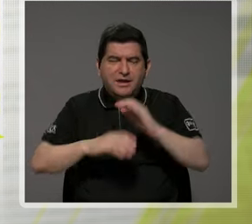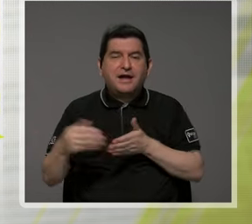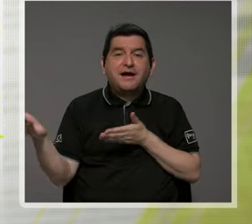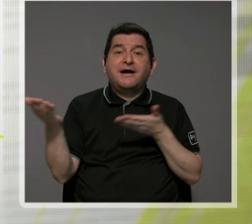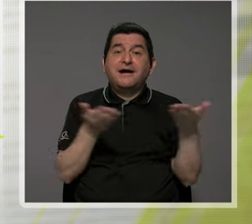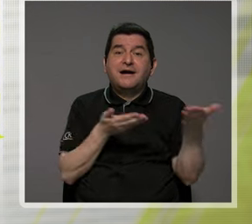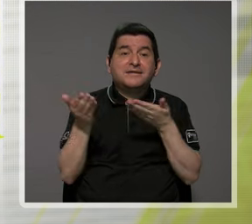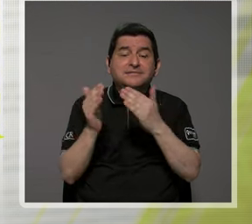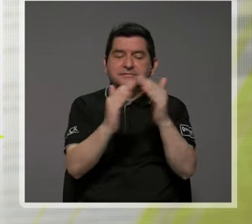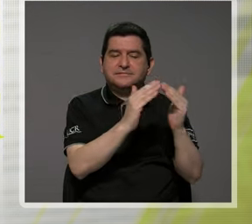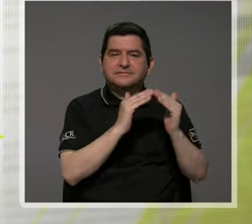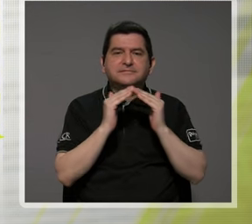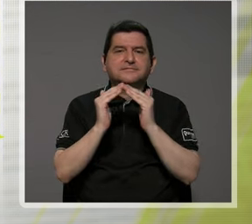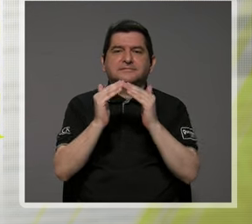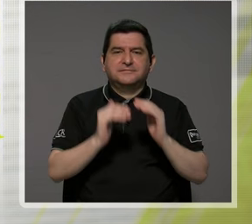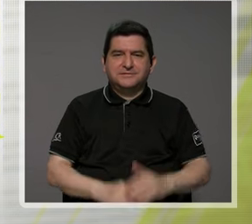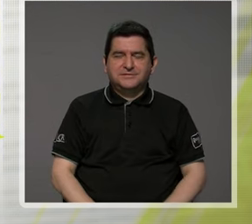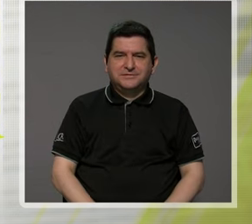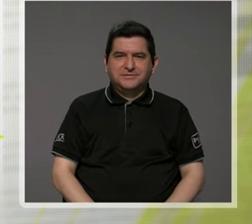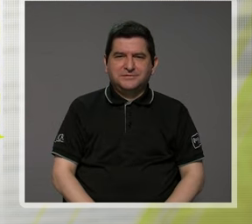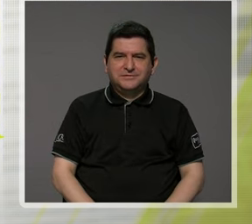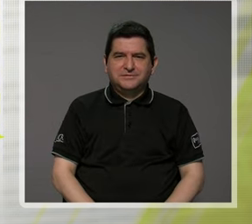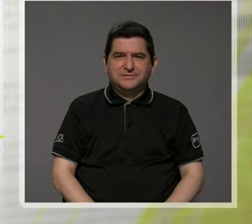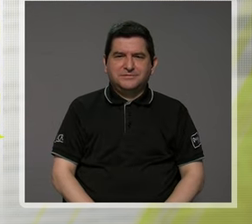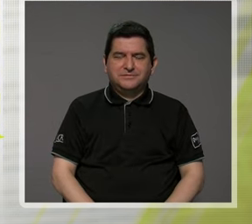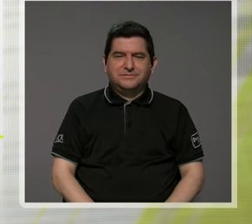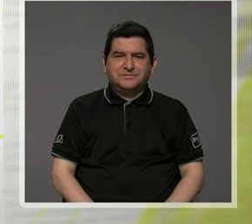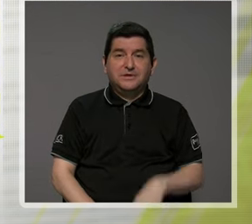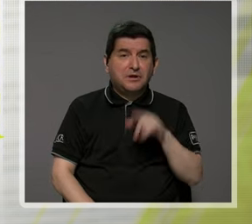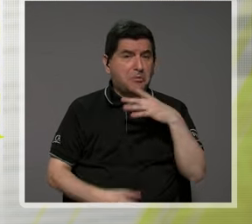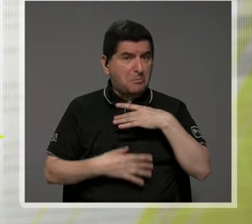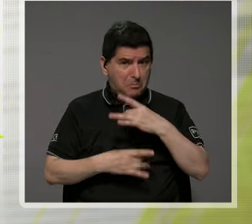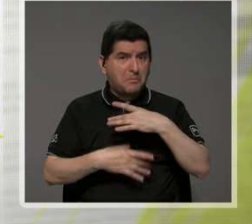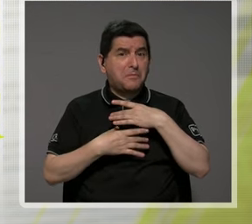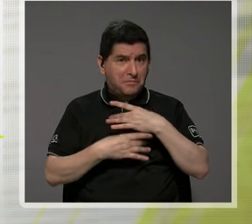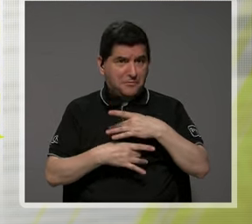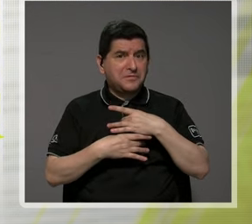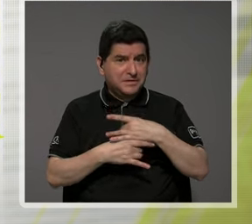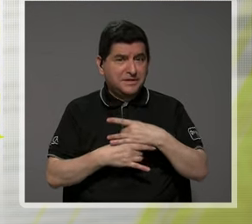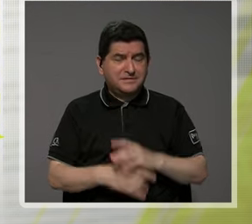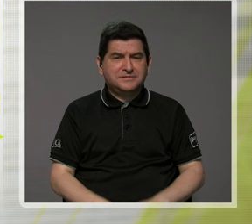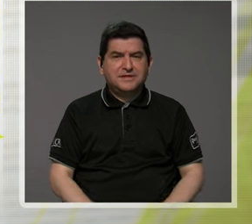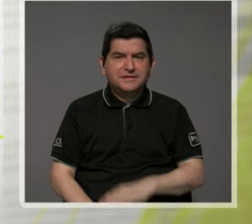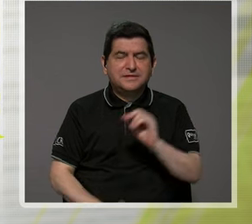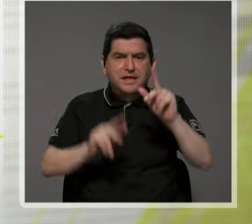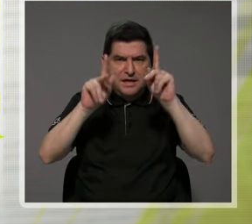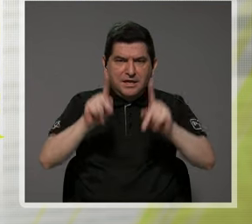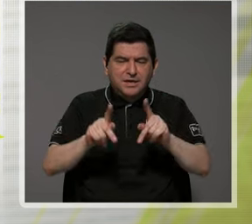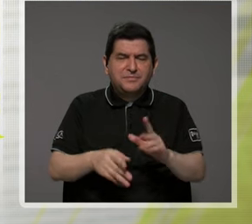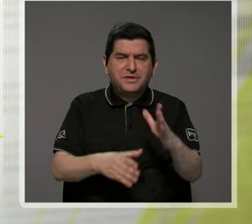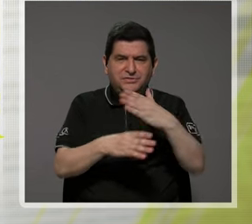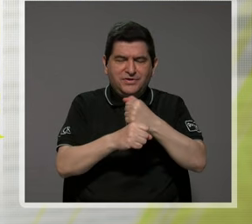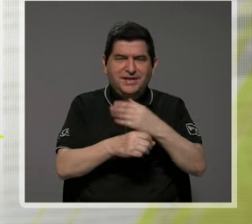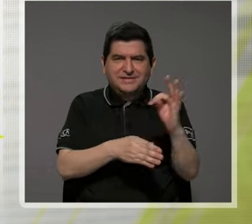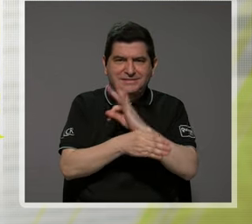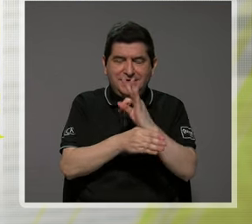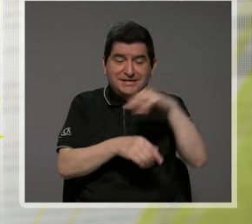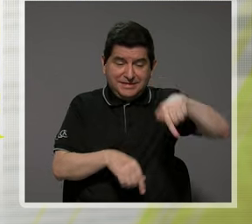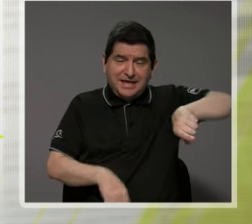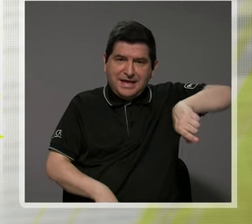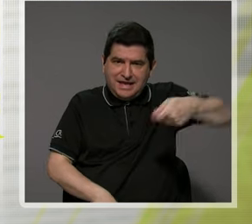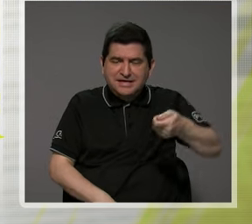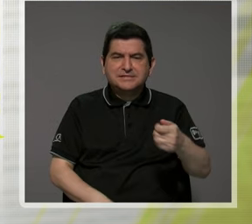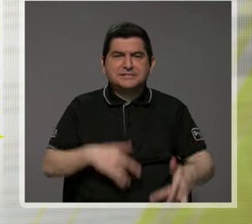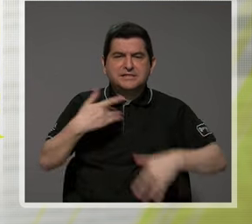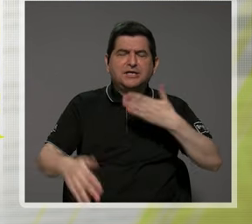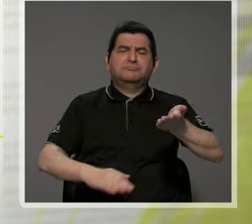al servicio de la comunidad quisiera un poco porque es interesante y para que quienes hacemos televisión en este canal